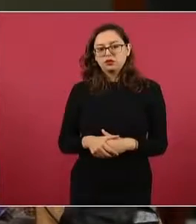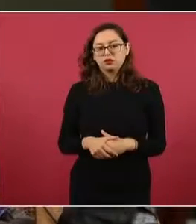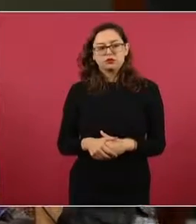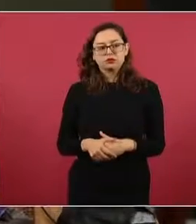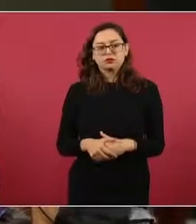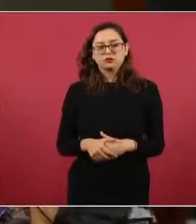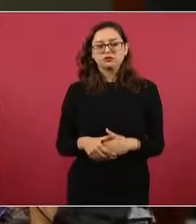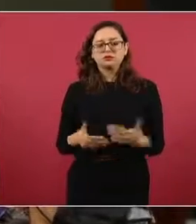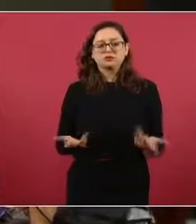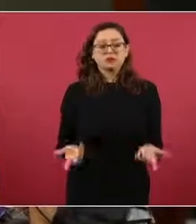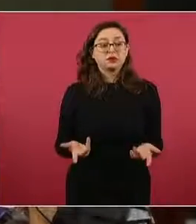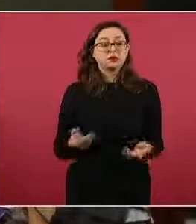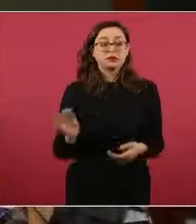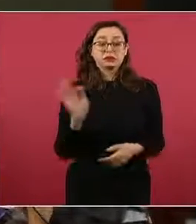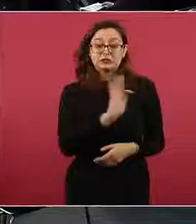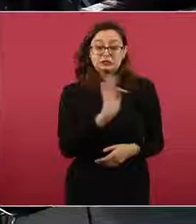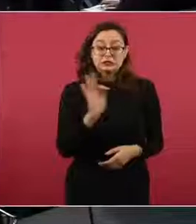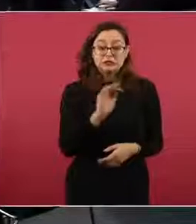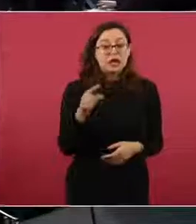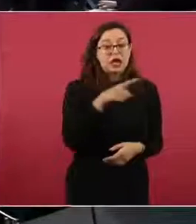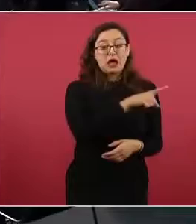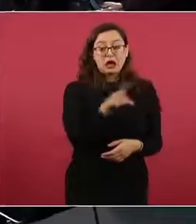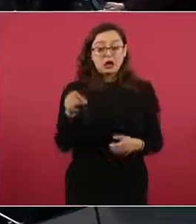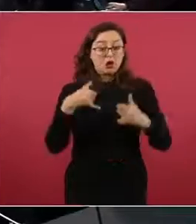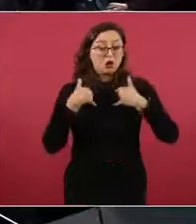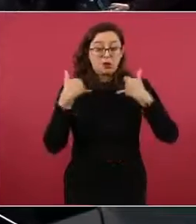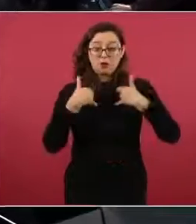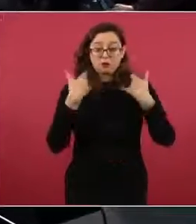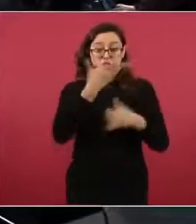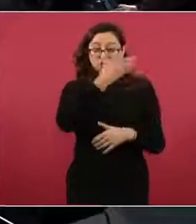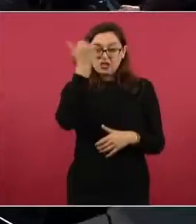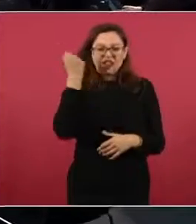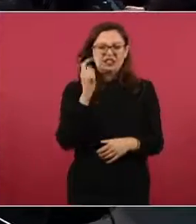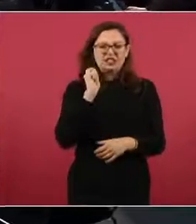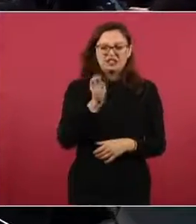¿quién es Moody's, no? En el 2000,